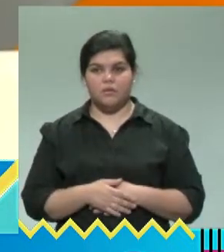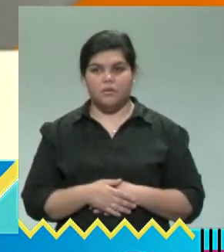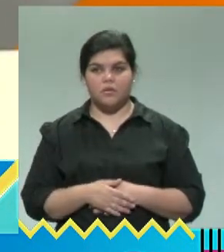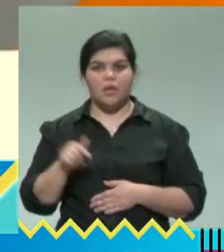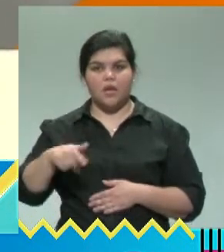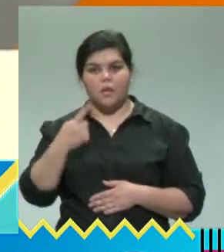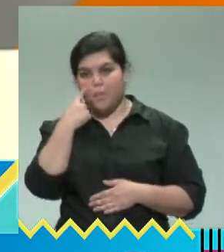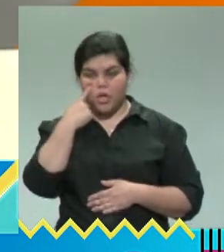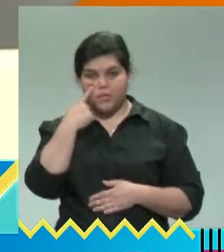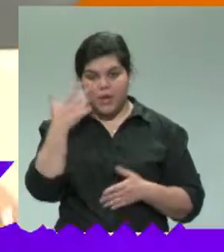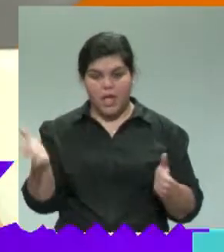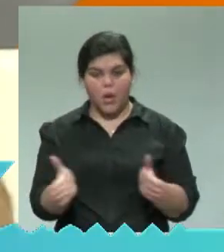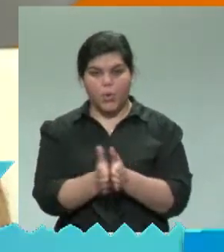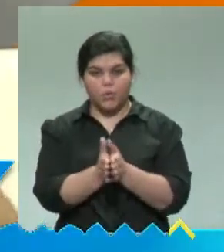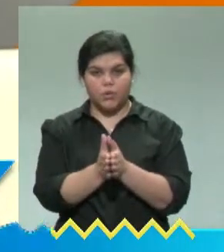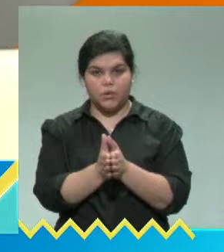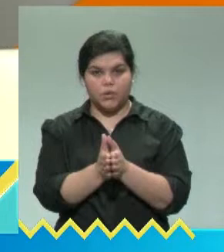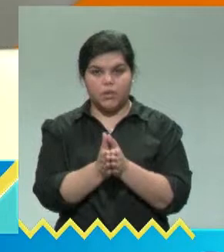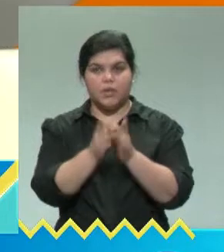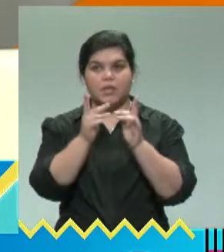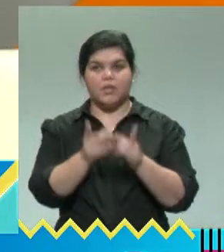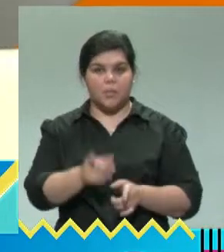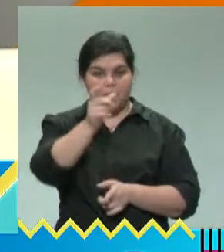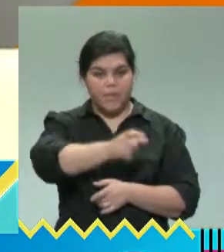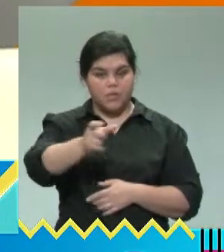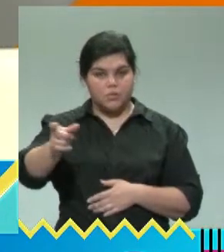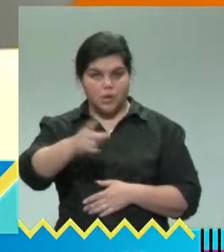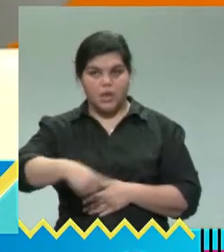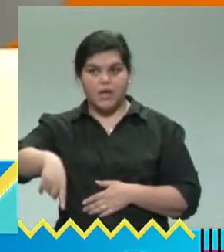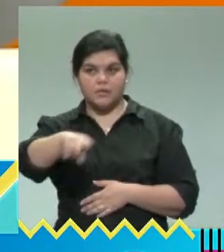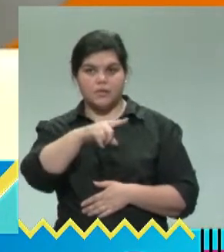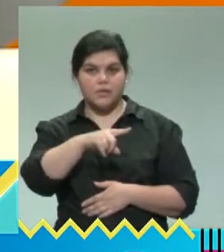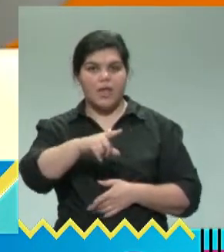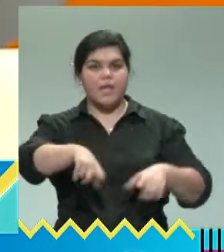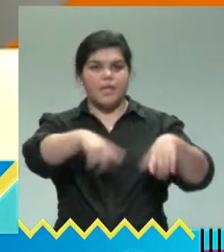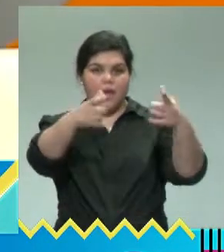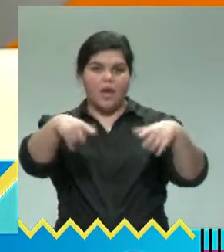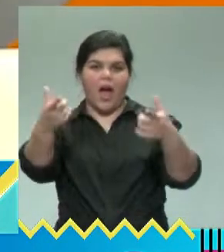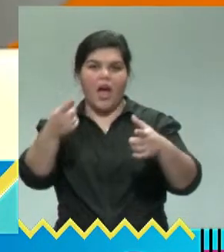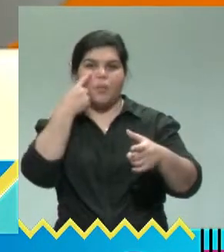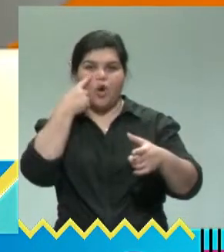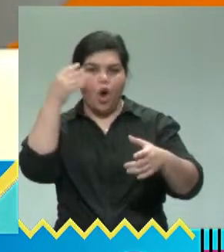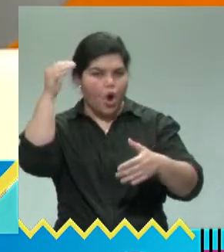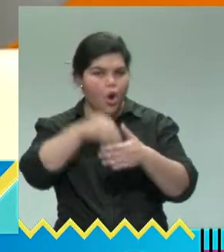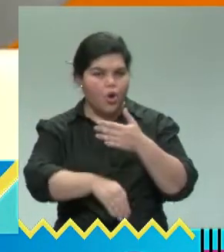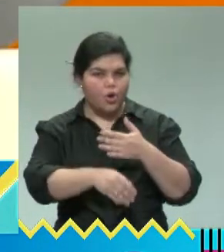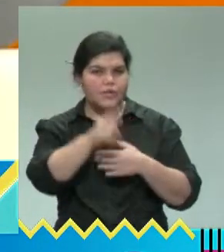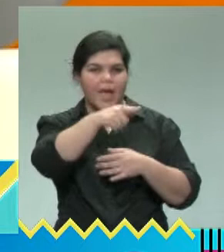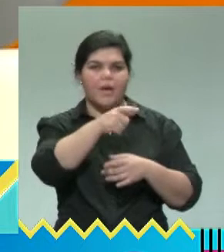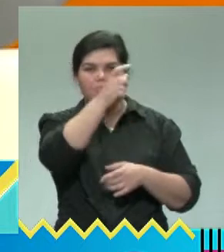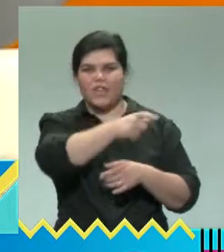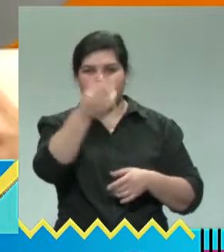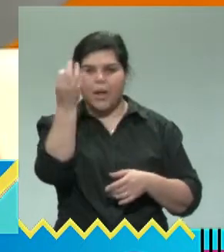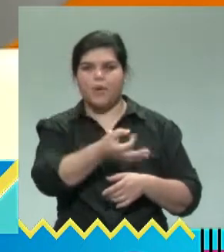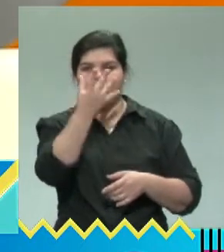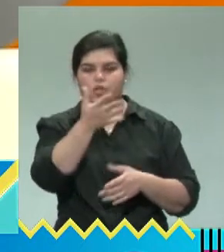municipios y con los conocedores del estado del árbol. Y una vez que escuchamos